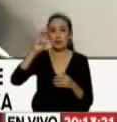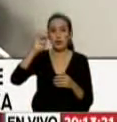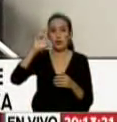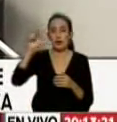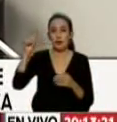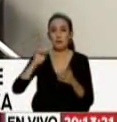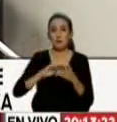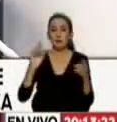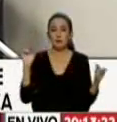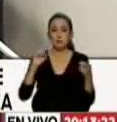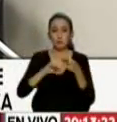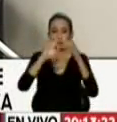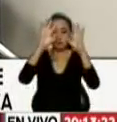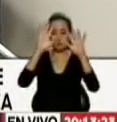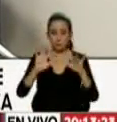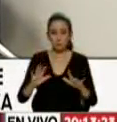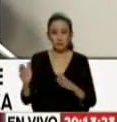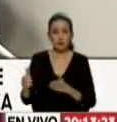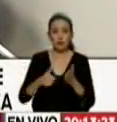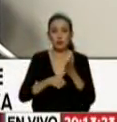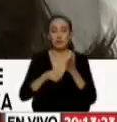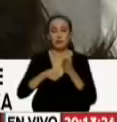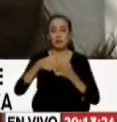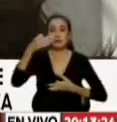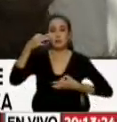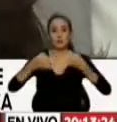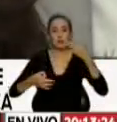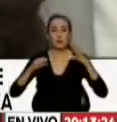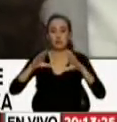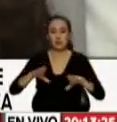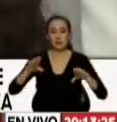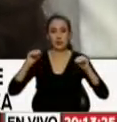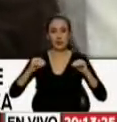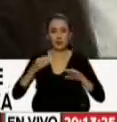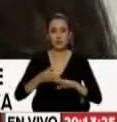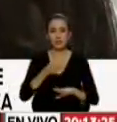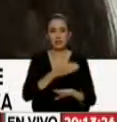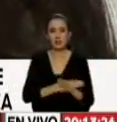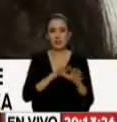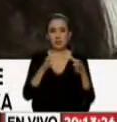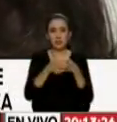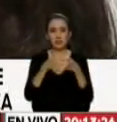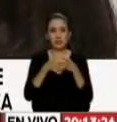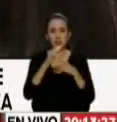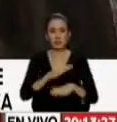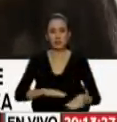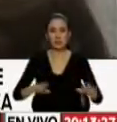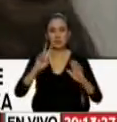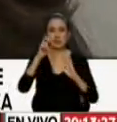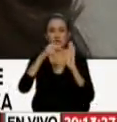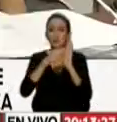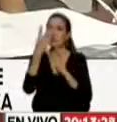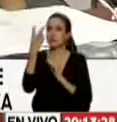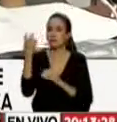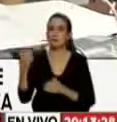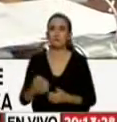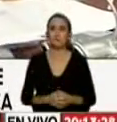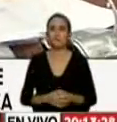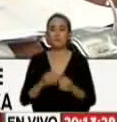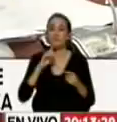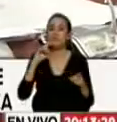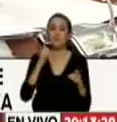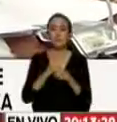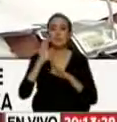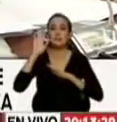Palacios, exsecretaria general del Ministerio de Justicia, quien ocupó la Secretaría del Comité Interinstitucional desde el año 2012, se